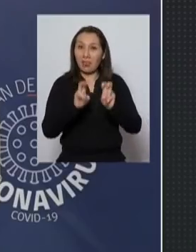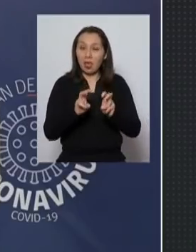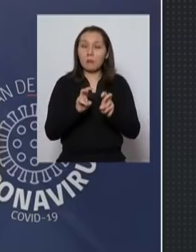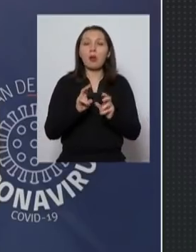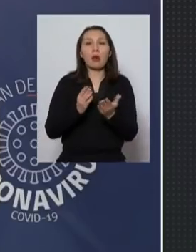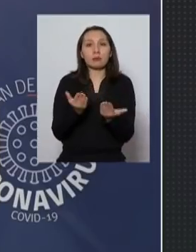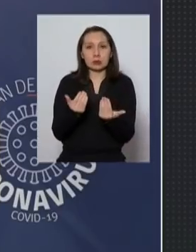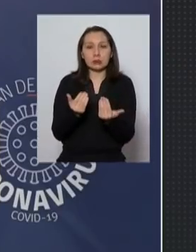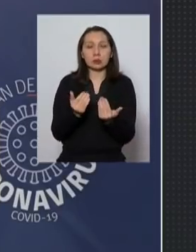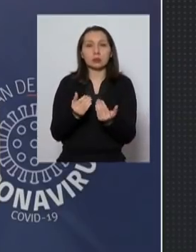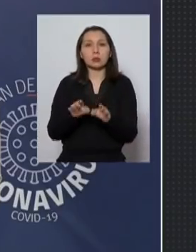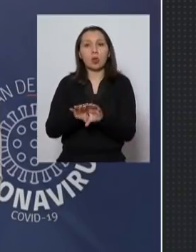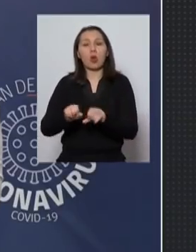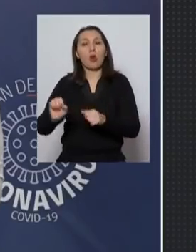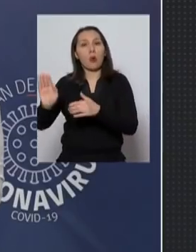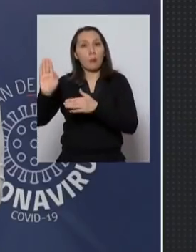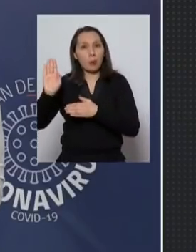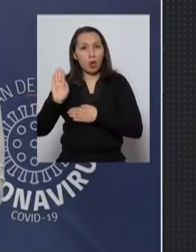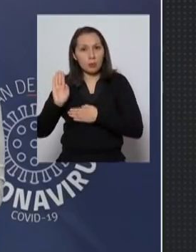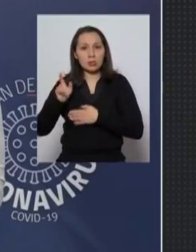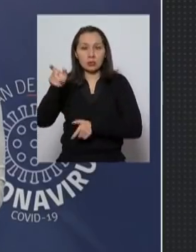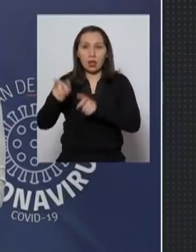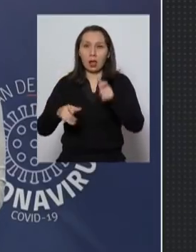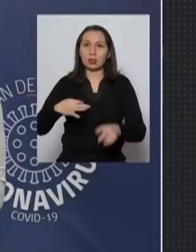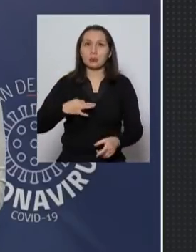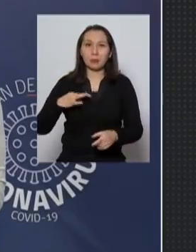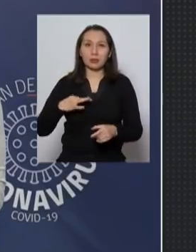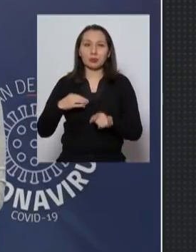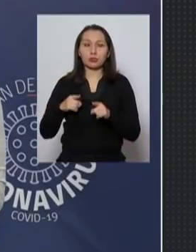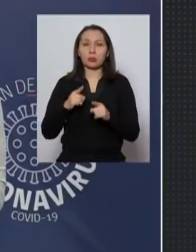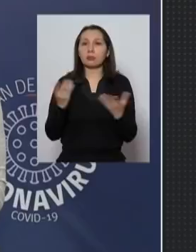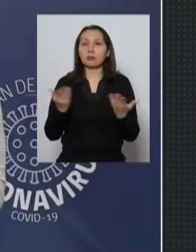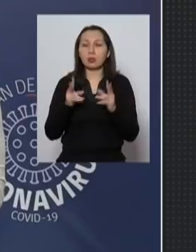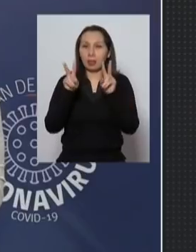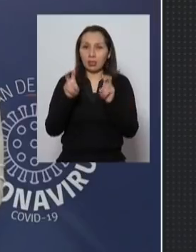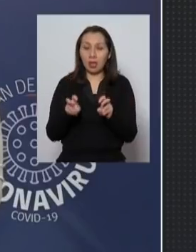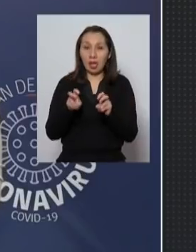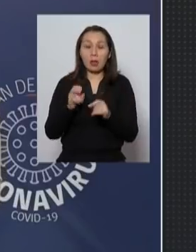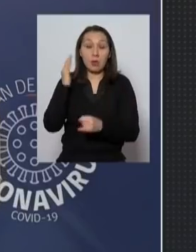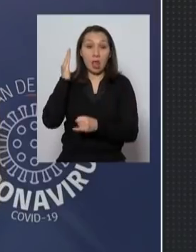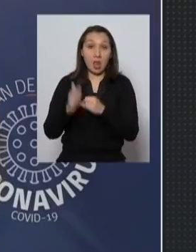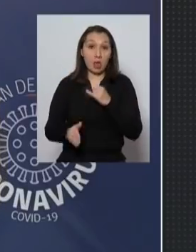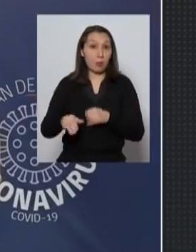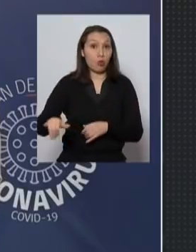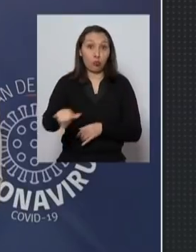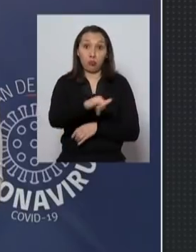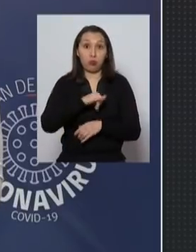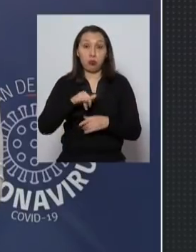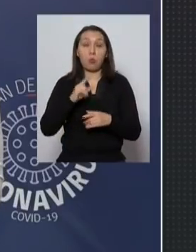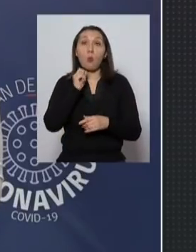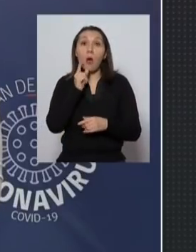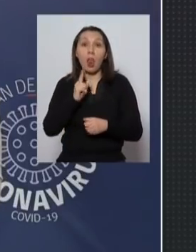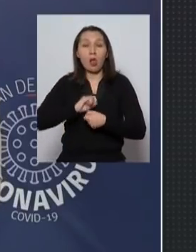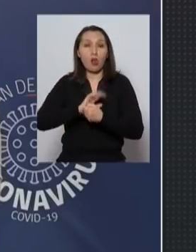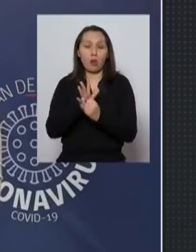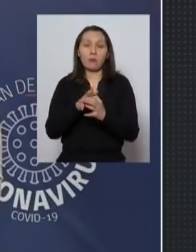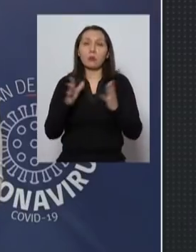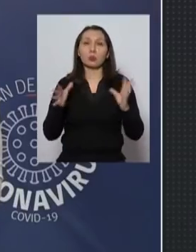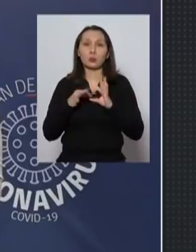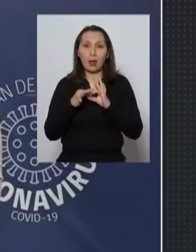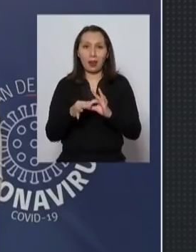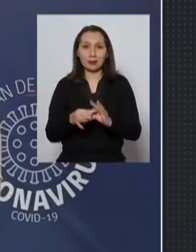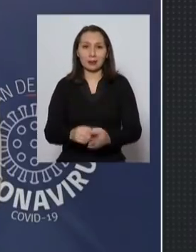que necesitamos, el compromiso de la ciudadanía frente a un enemigo común que es el coronavirus. Muchas gracias.